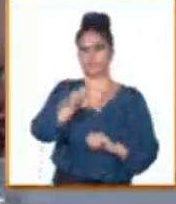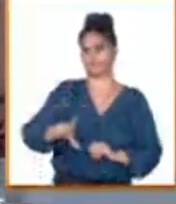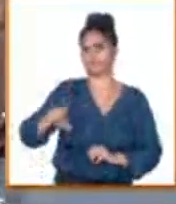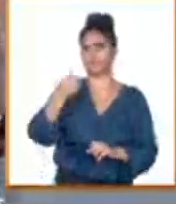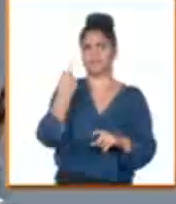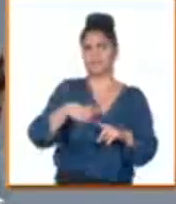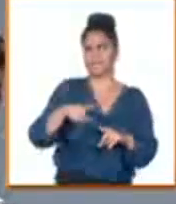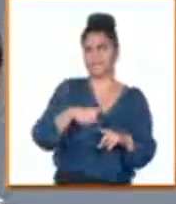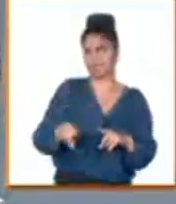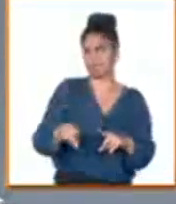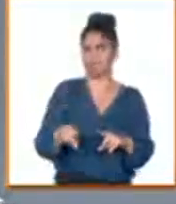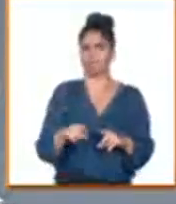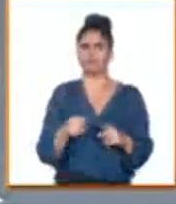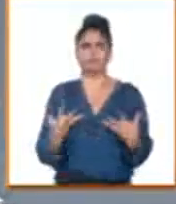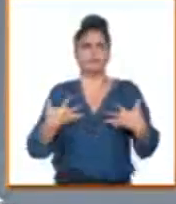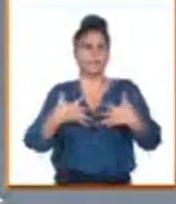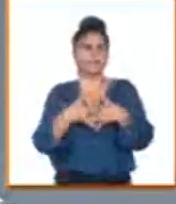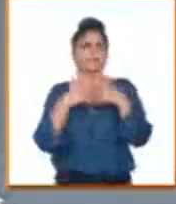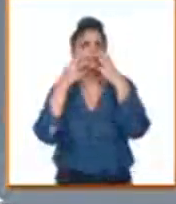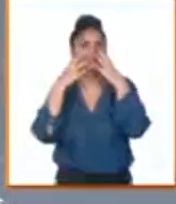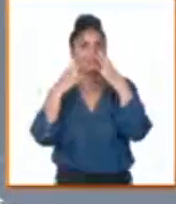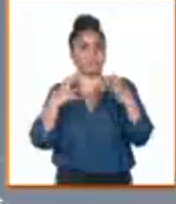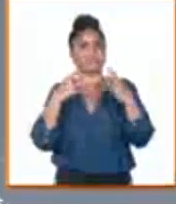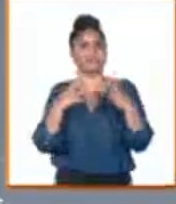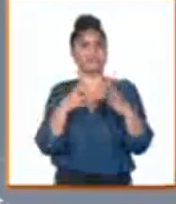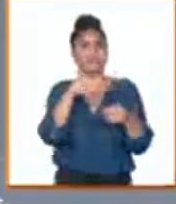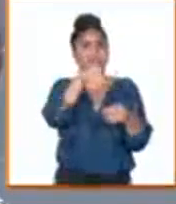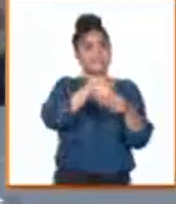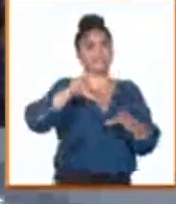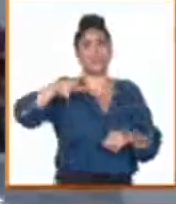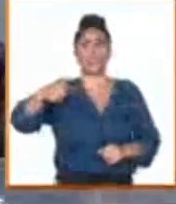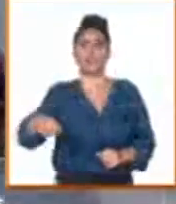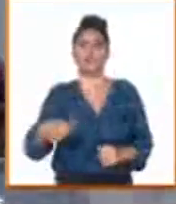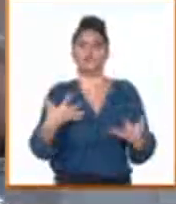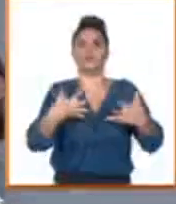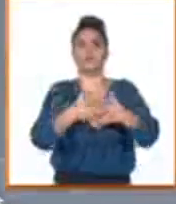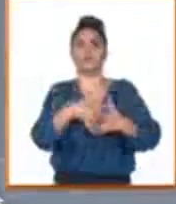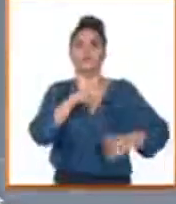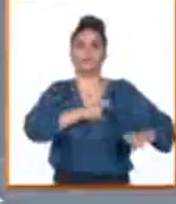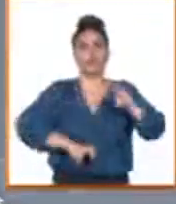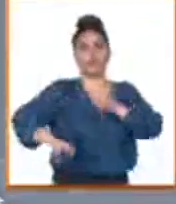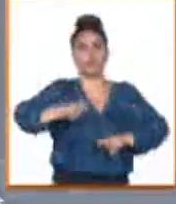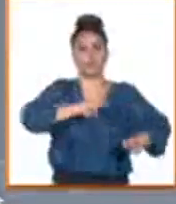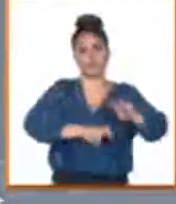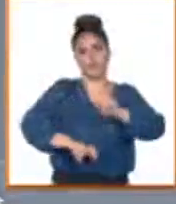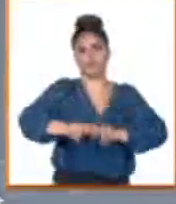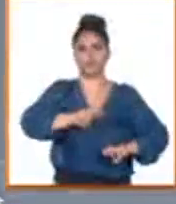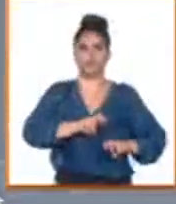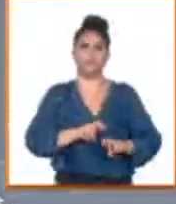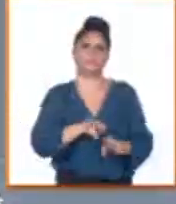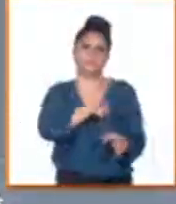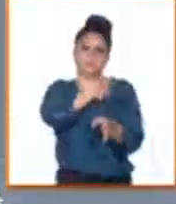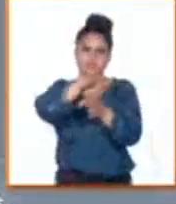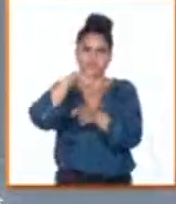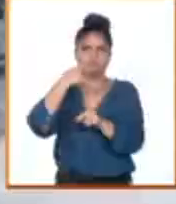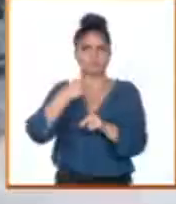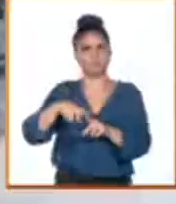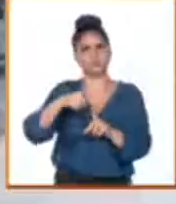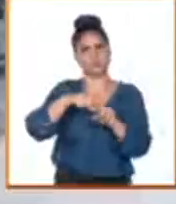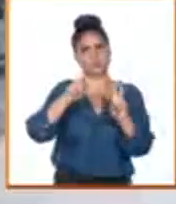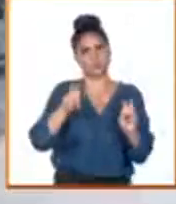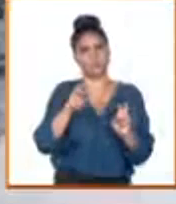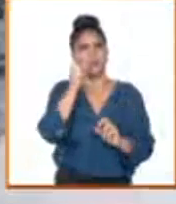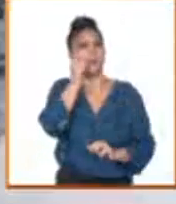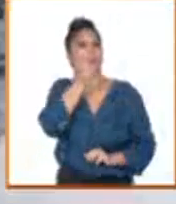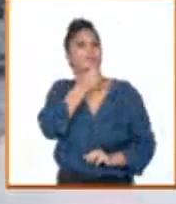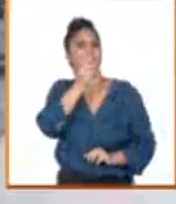saber, lo cual también habla de la importancia que se le ha dado esta ley a la investigación. Ya Fabián lo apuntaba, no voy a ahondar en eso. Y además propicia entonces el